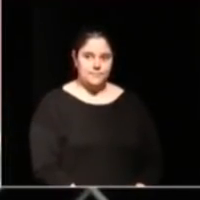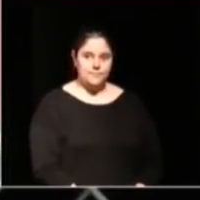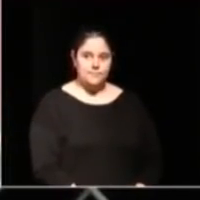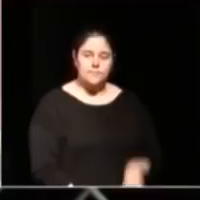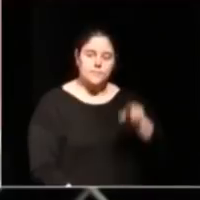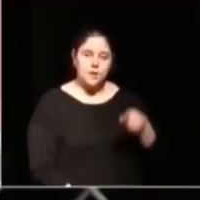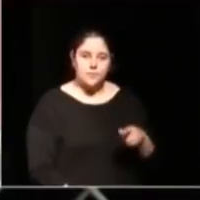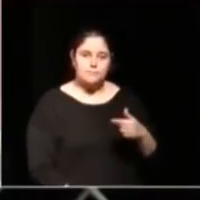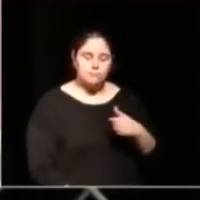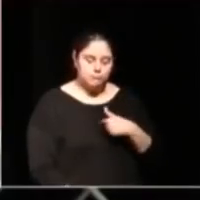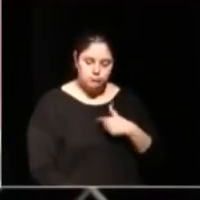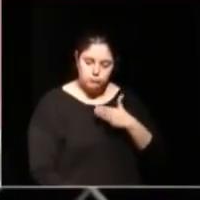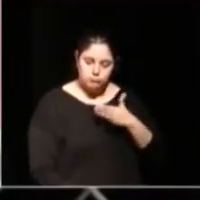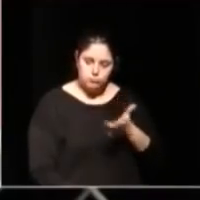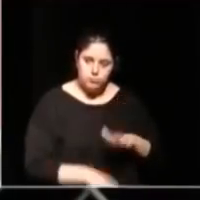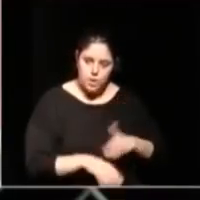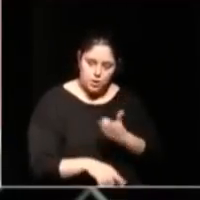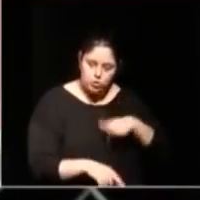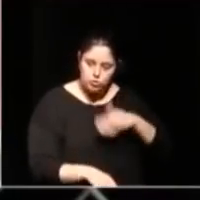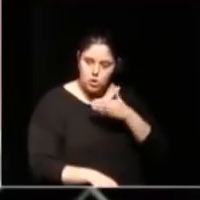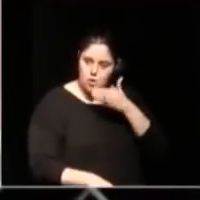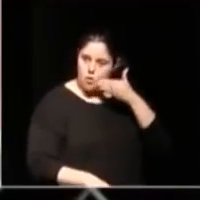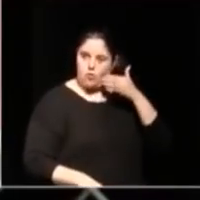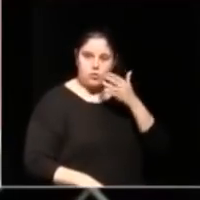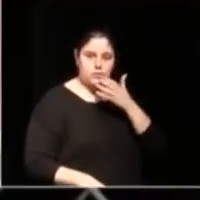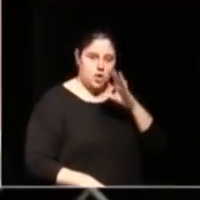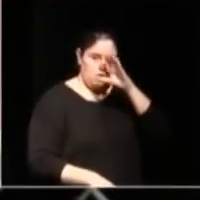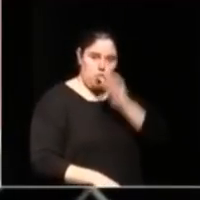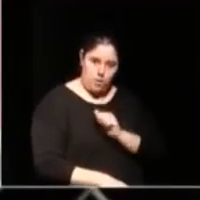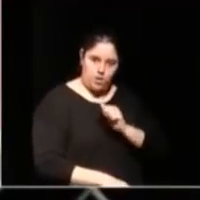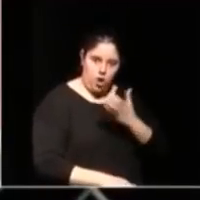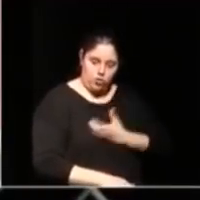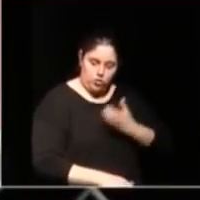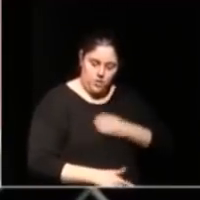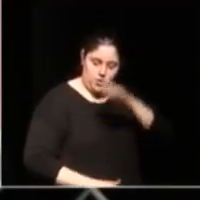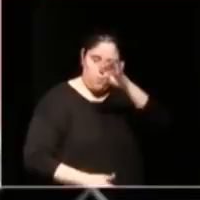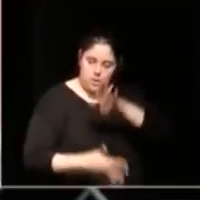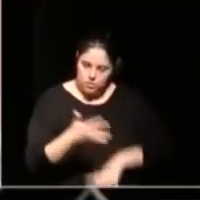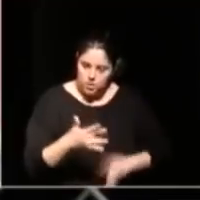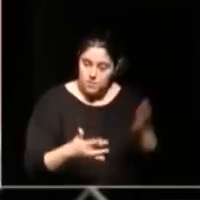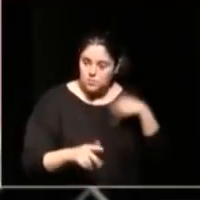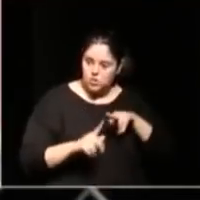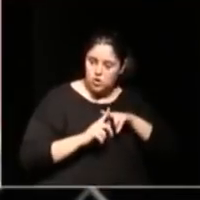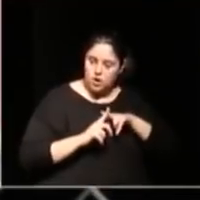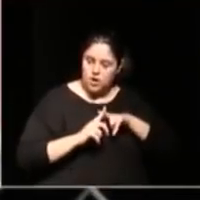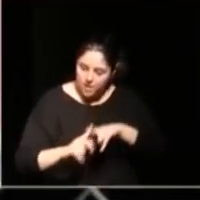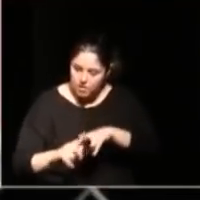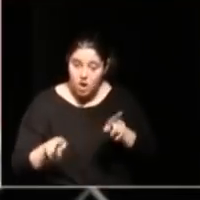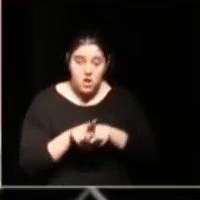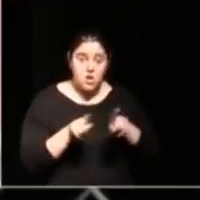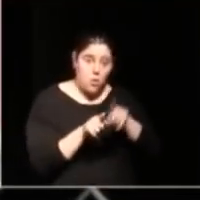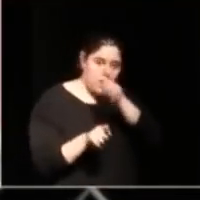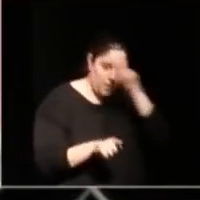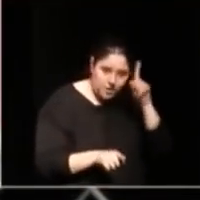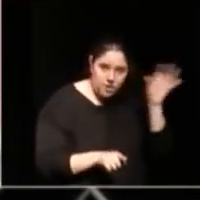Es un honor para nosotros que el Gobierno del Ayuntamiento de Barcelona sea nuestra referencia, como lo es el de